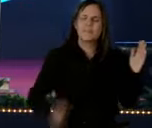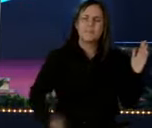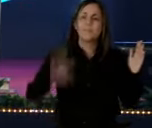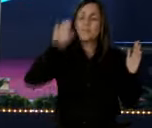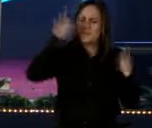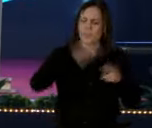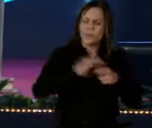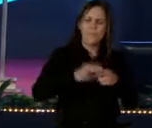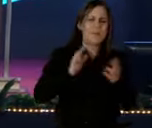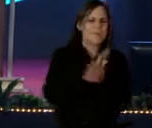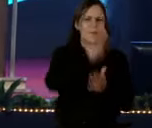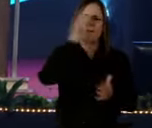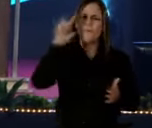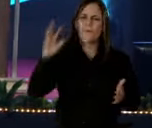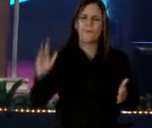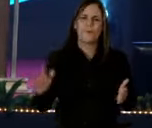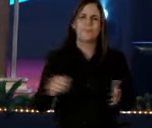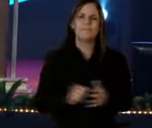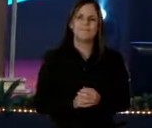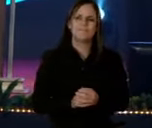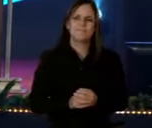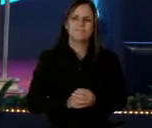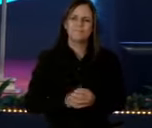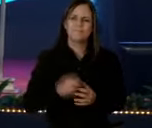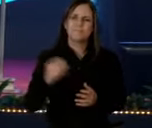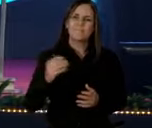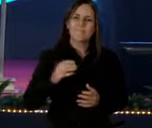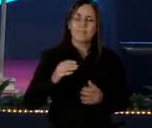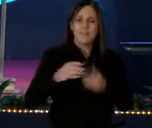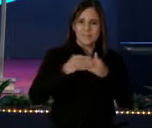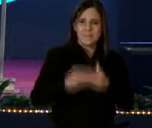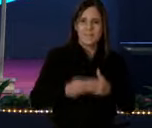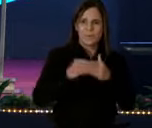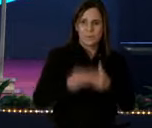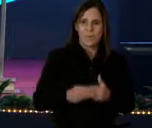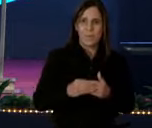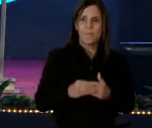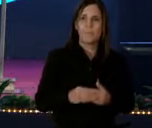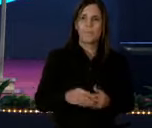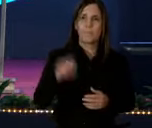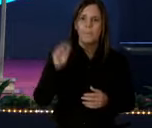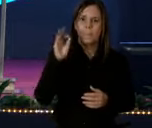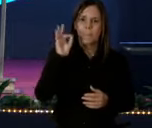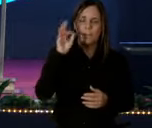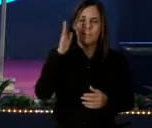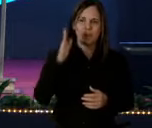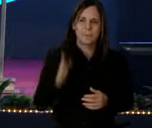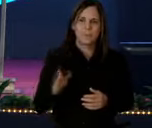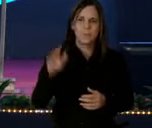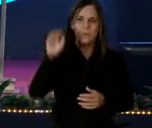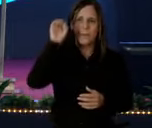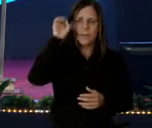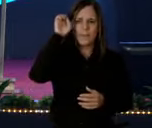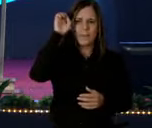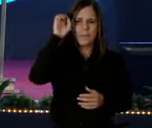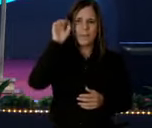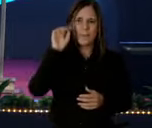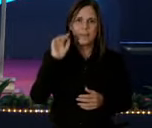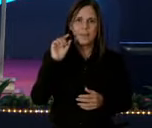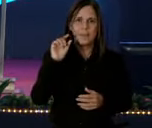nombre. Gloria a Dios, saludamos, ¿verdad?, a la pastora Elizabeth, a los apóstoles y a este grupo